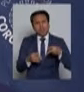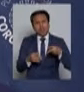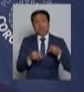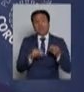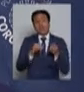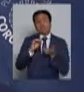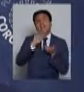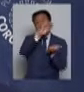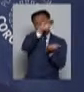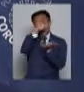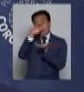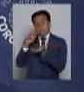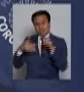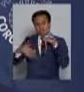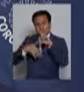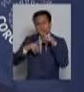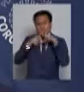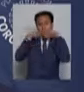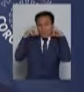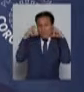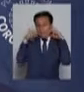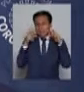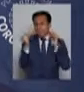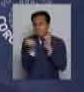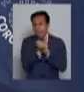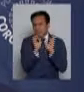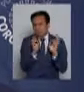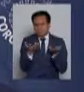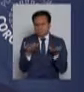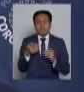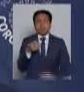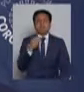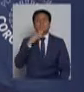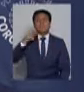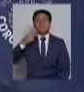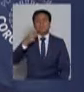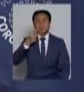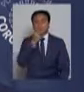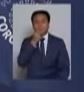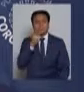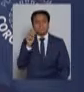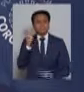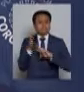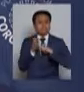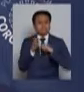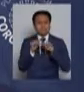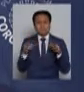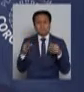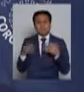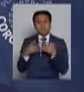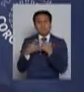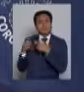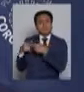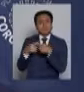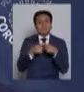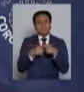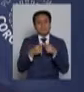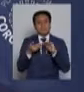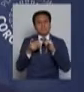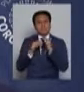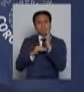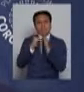exportar mascarillas a Latinoamérica de una determinada marca? Y lo segundo, se ha denunciado en redes sociales que en edificios o comunidades se